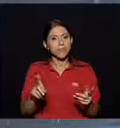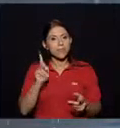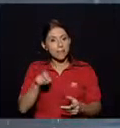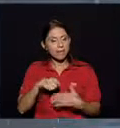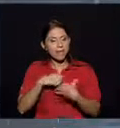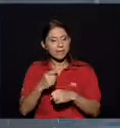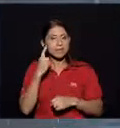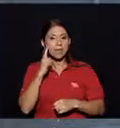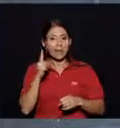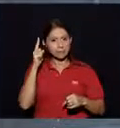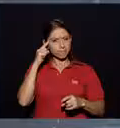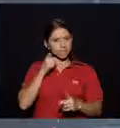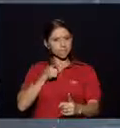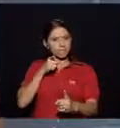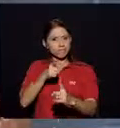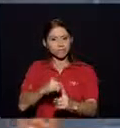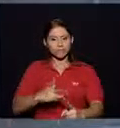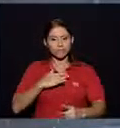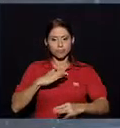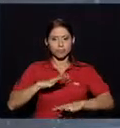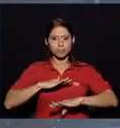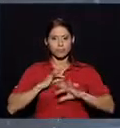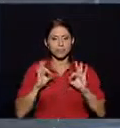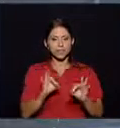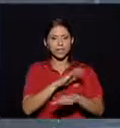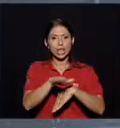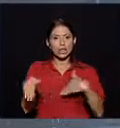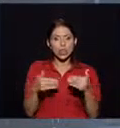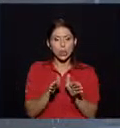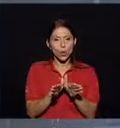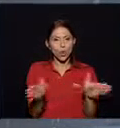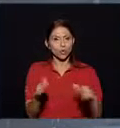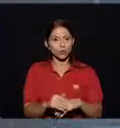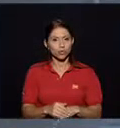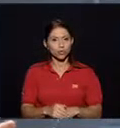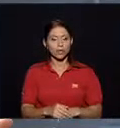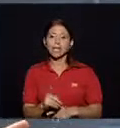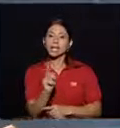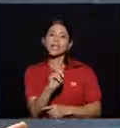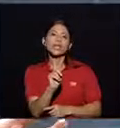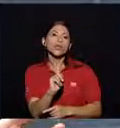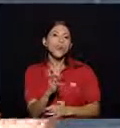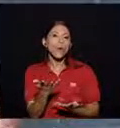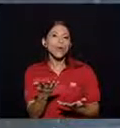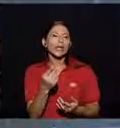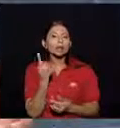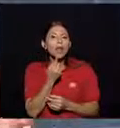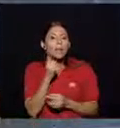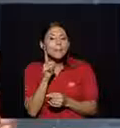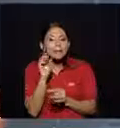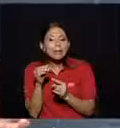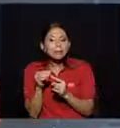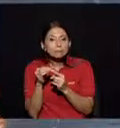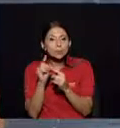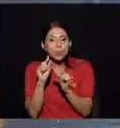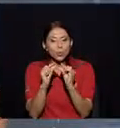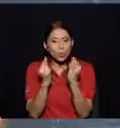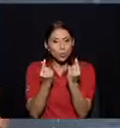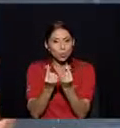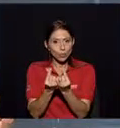de que, o sea, que sea en bienestar de todos y no que cierto grupo, sobre todo la